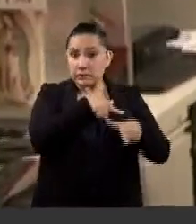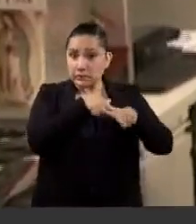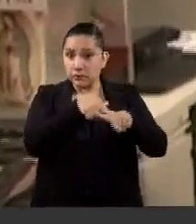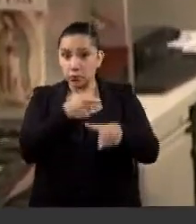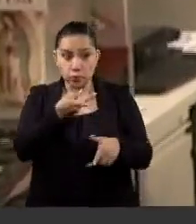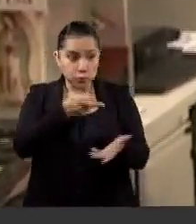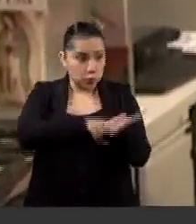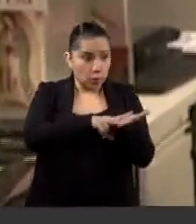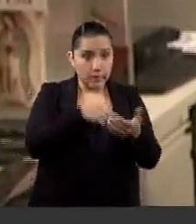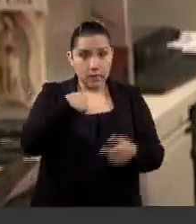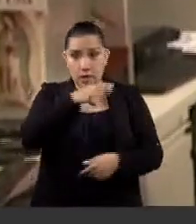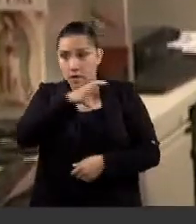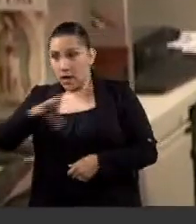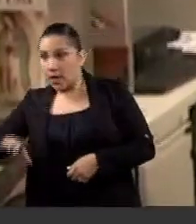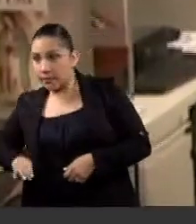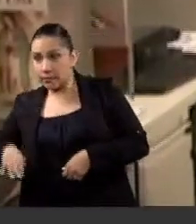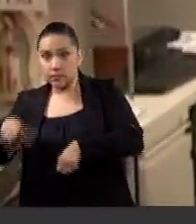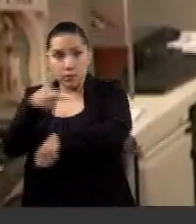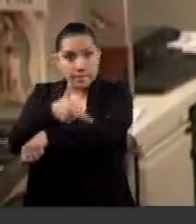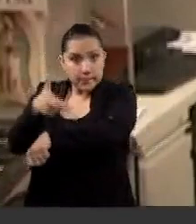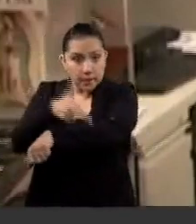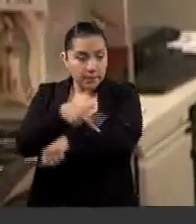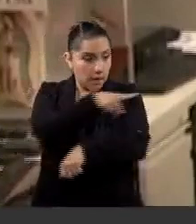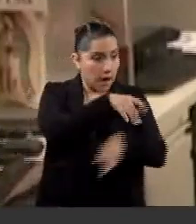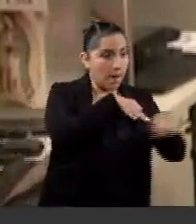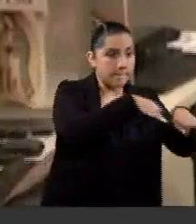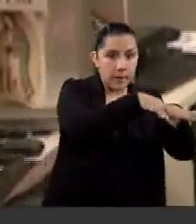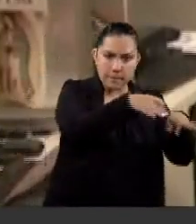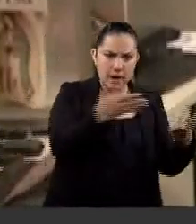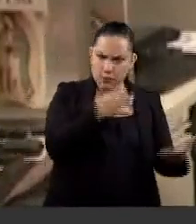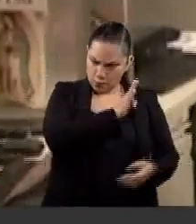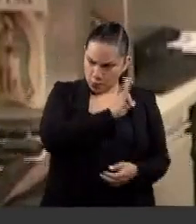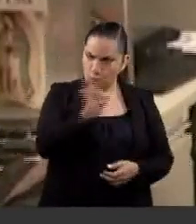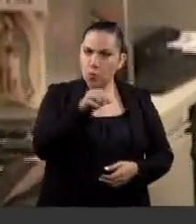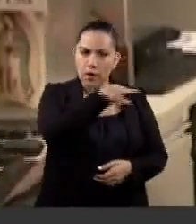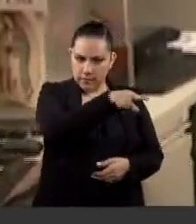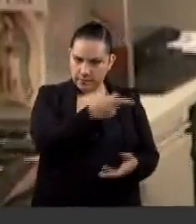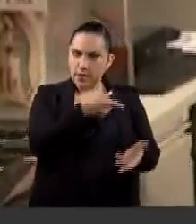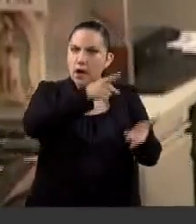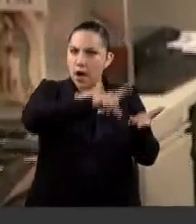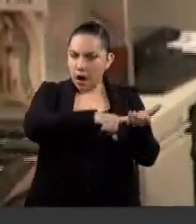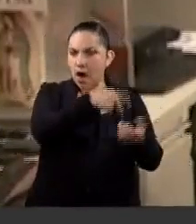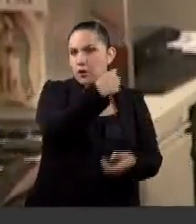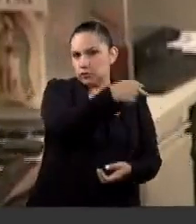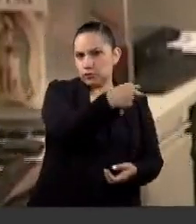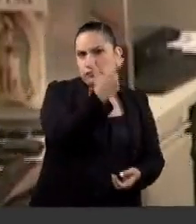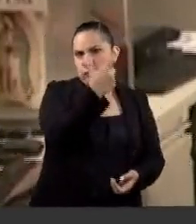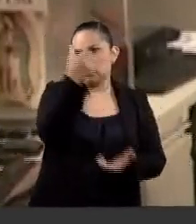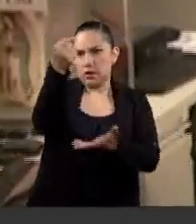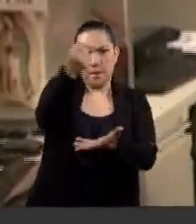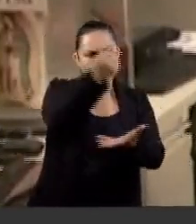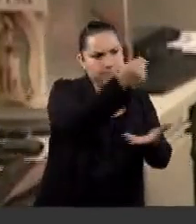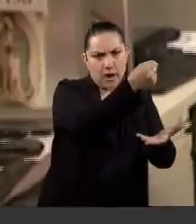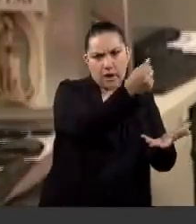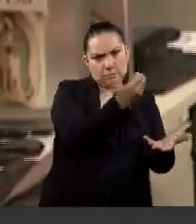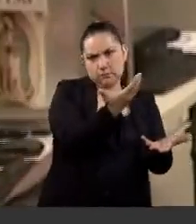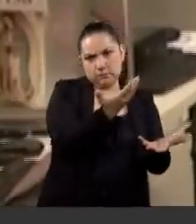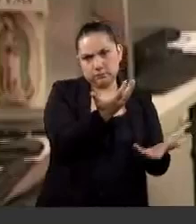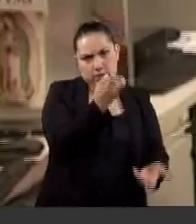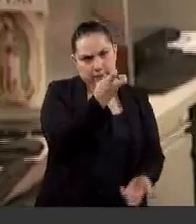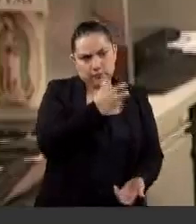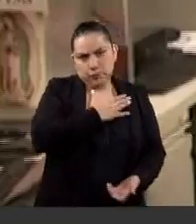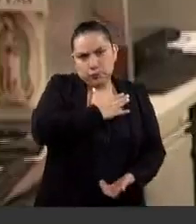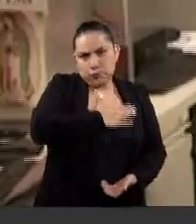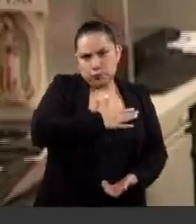electoral en su proceso interno de los recursos públicos a los que tienen acceso con motivo del ejercicio de